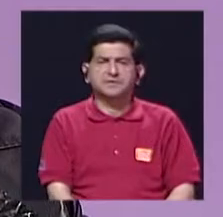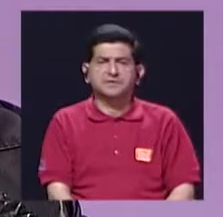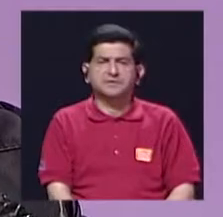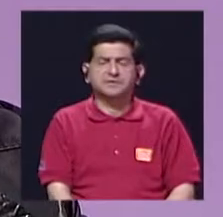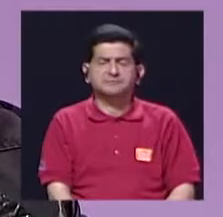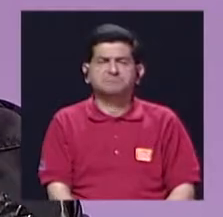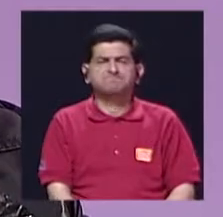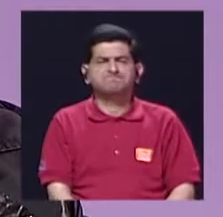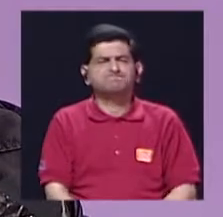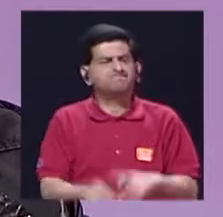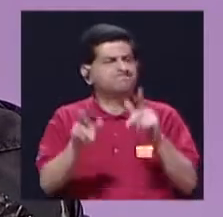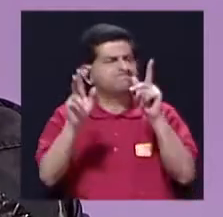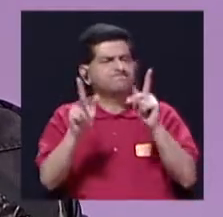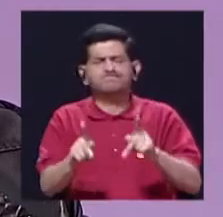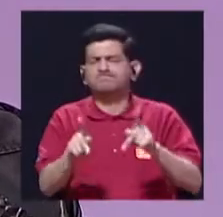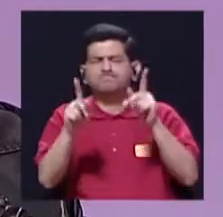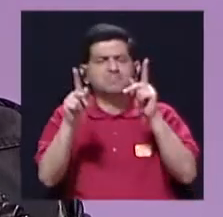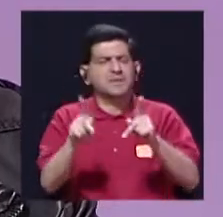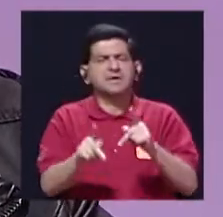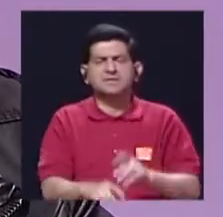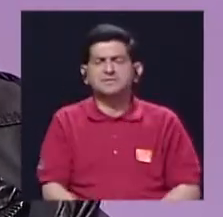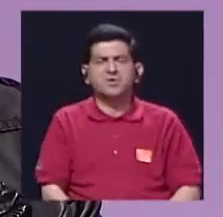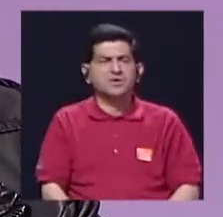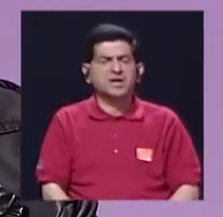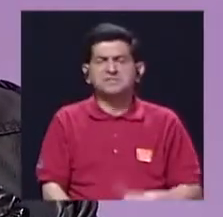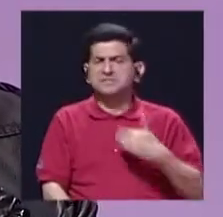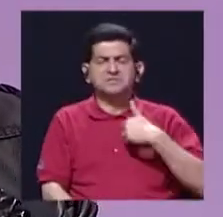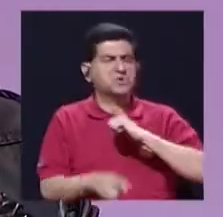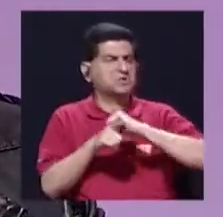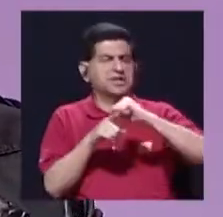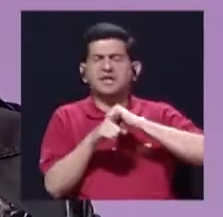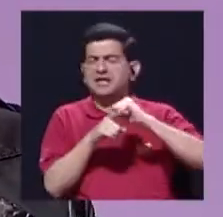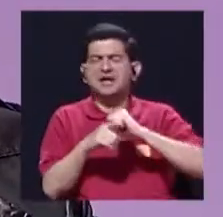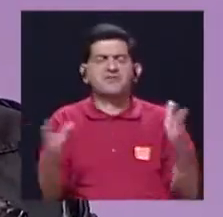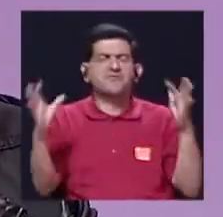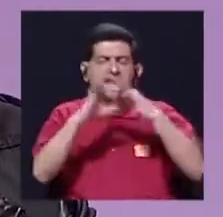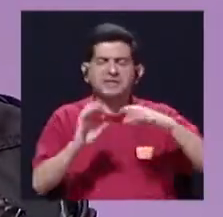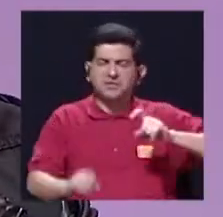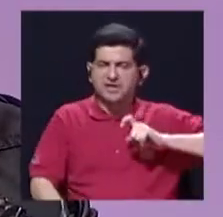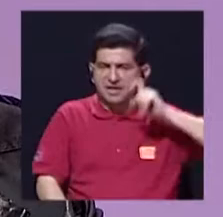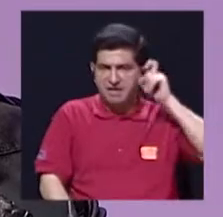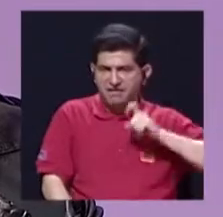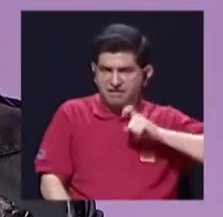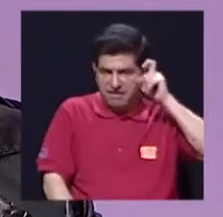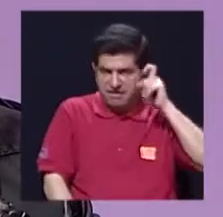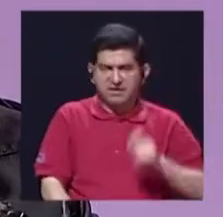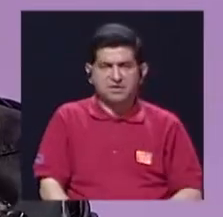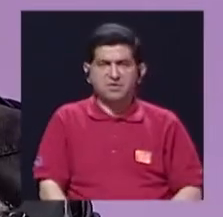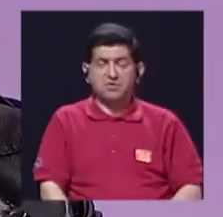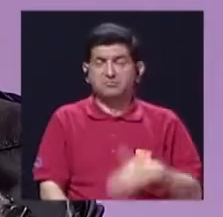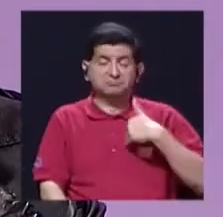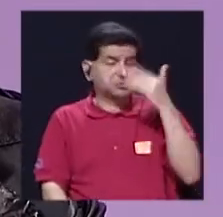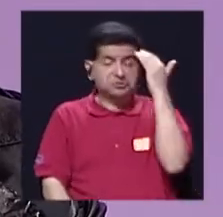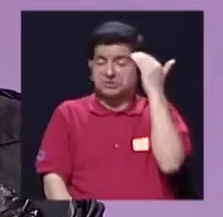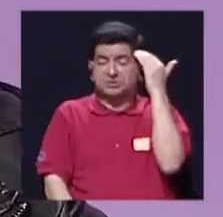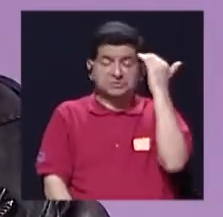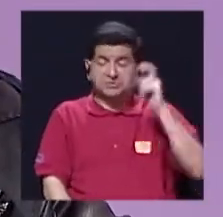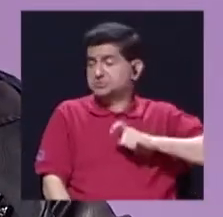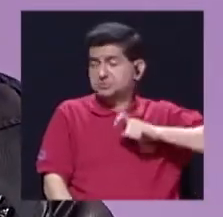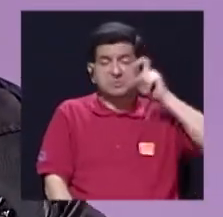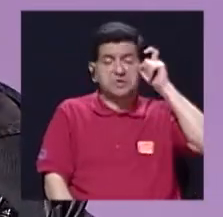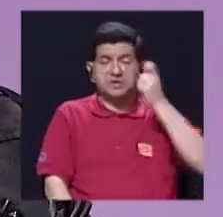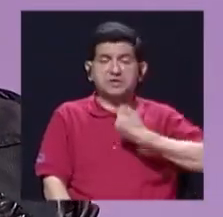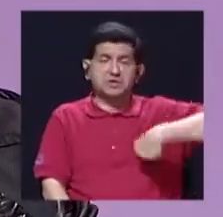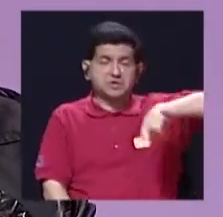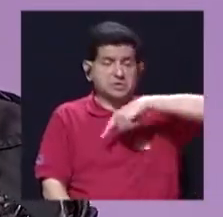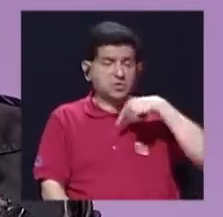no tienen nada de capacitación de género, no tienen nada que ver con género, y